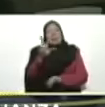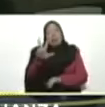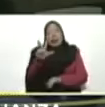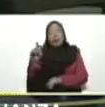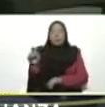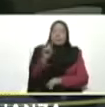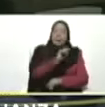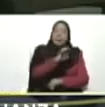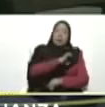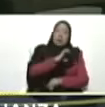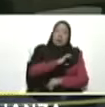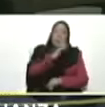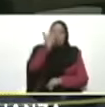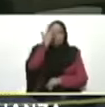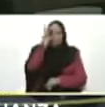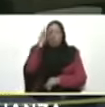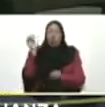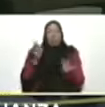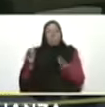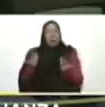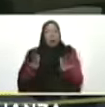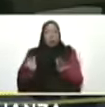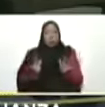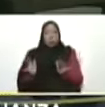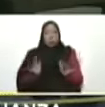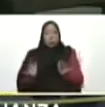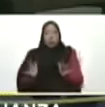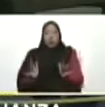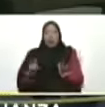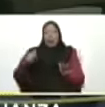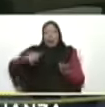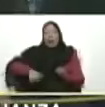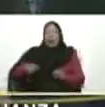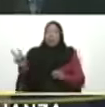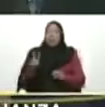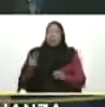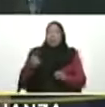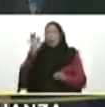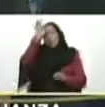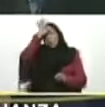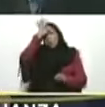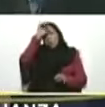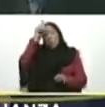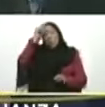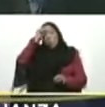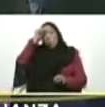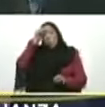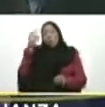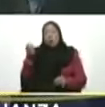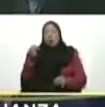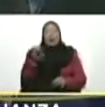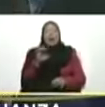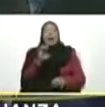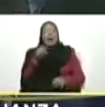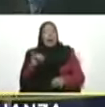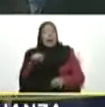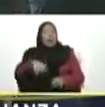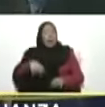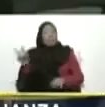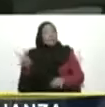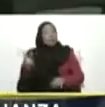año, no sé en Turquía, pero en Venezuela, siempre el mes de enero, febrero y